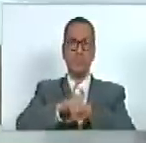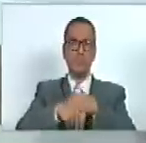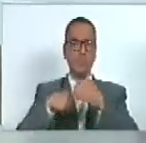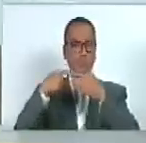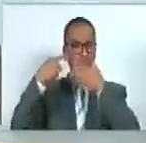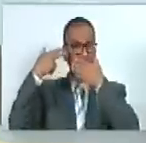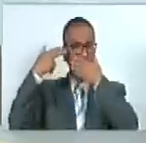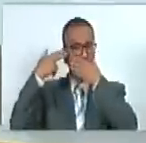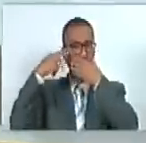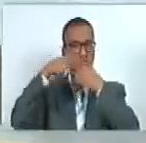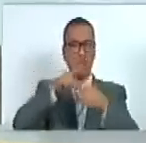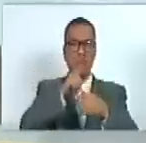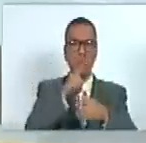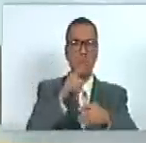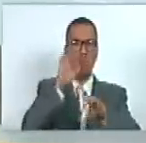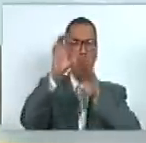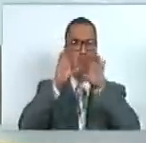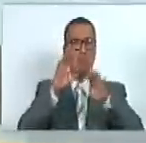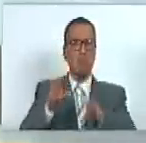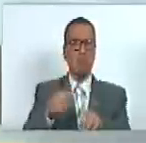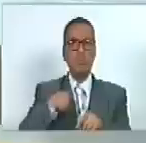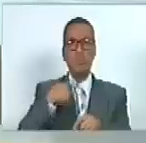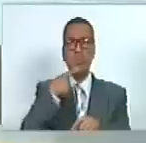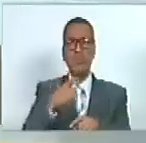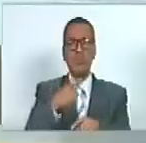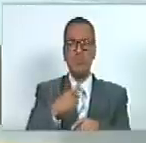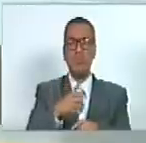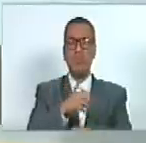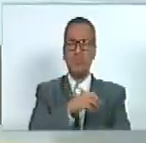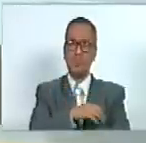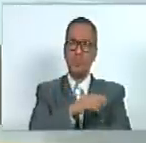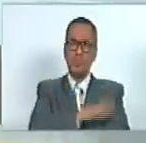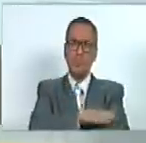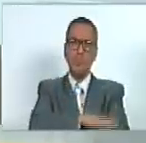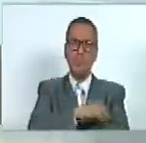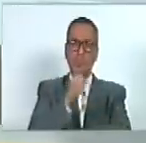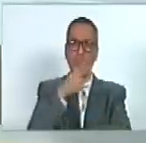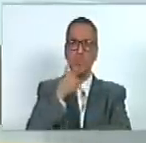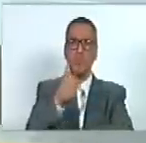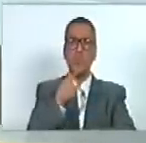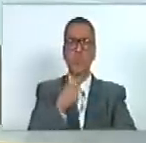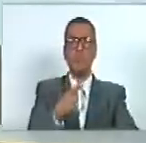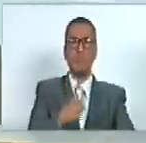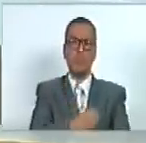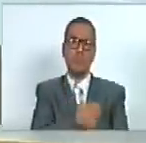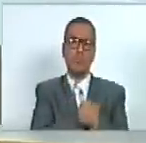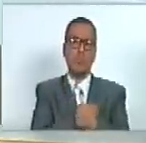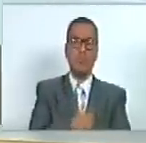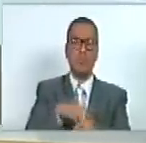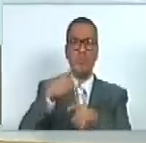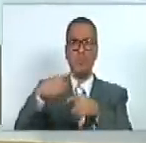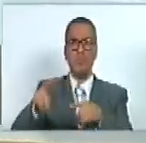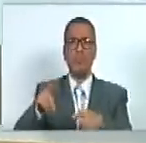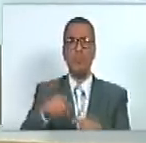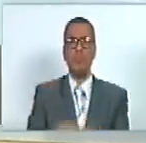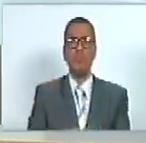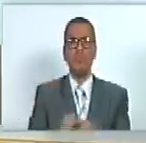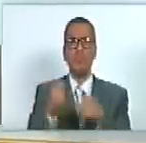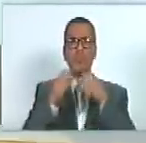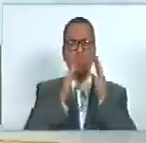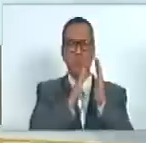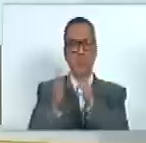secuestrados en países que se dicen civilizados, en países que se dicen amantes de la democracia y del